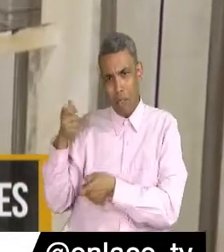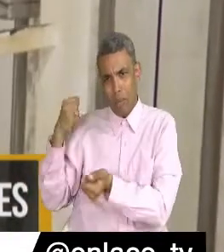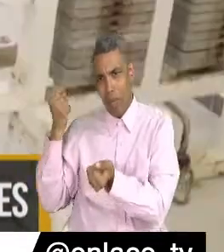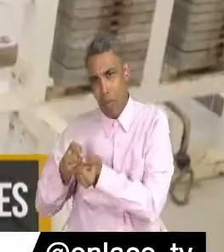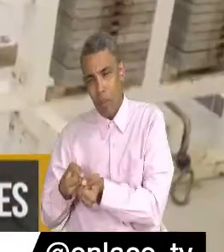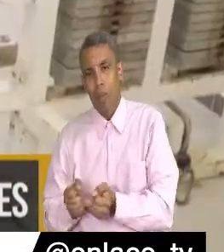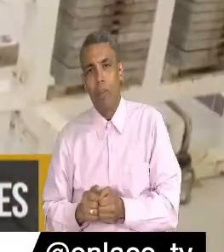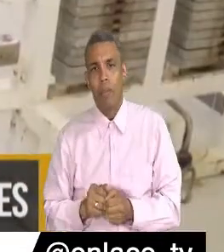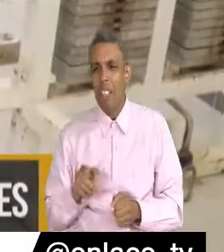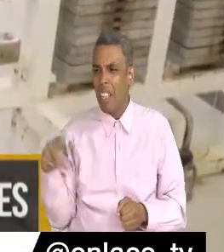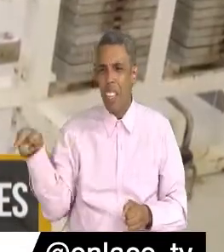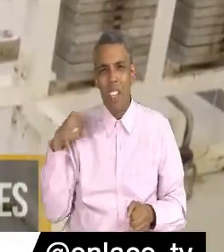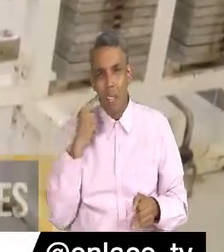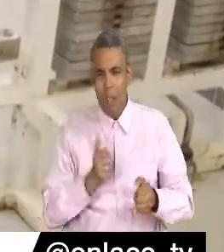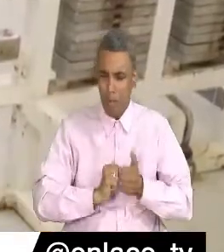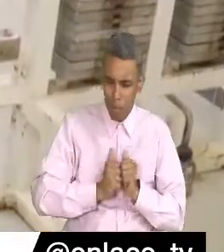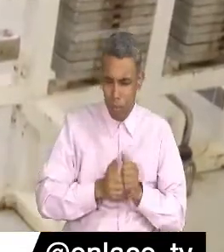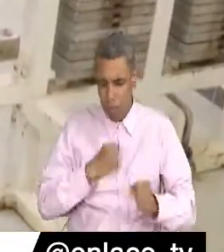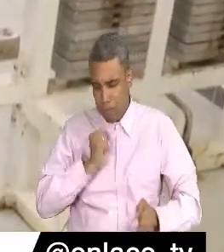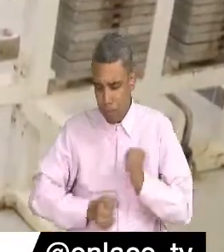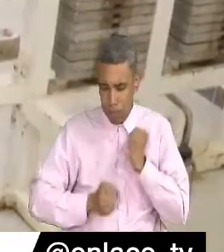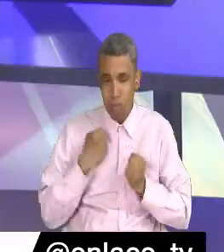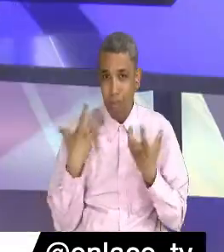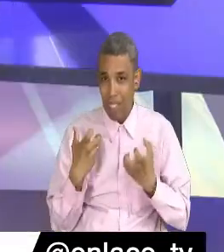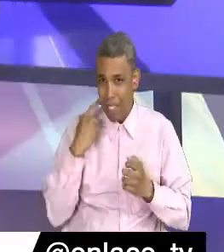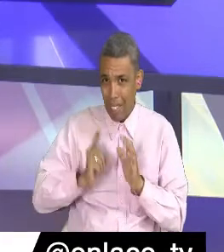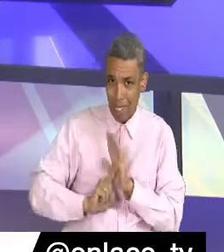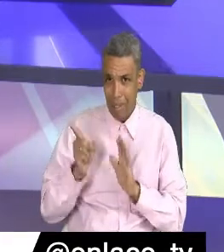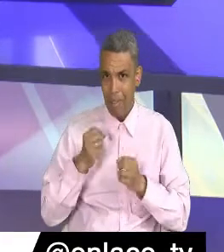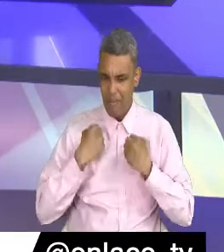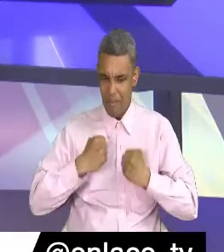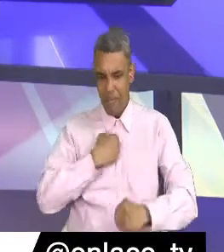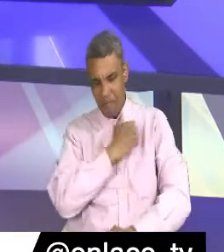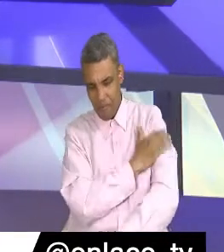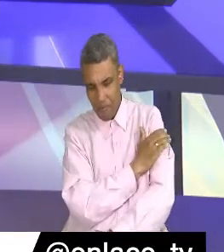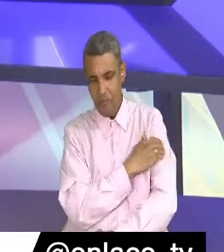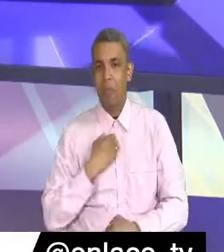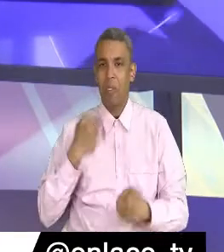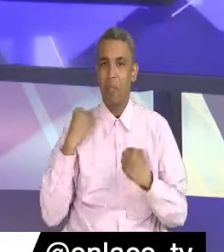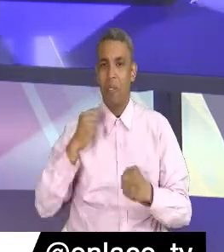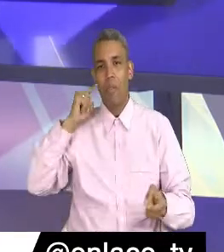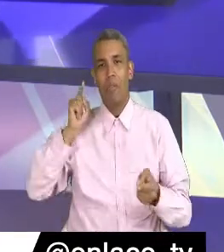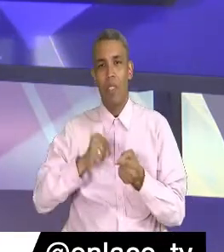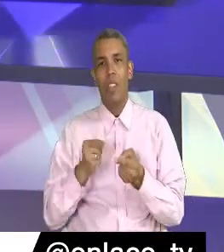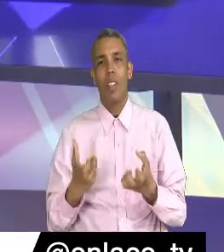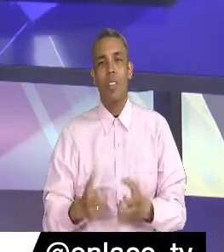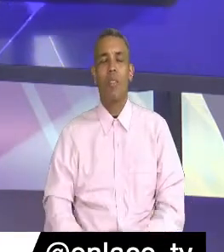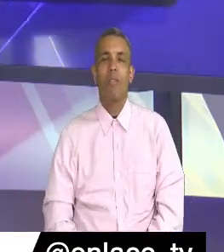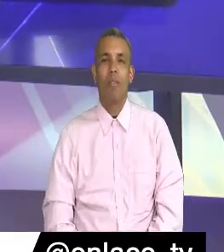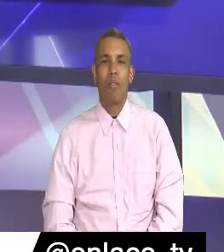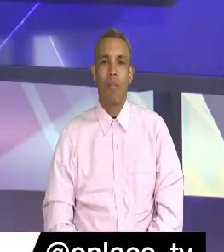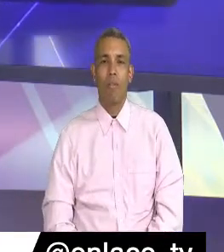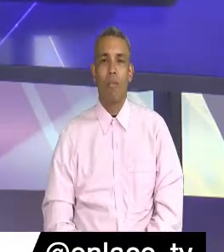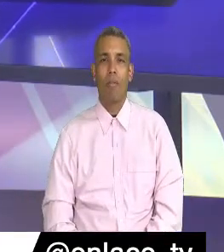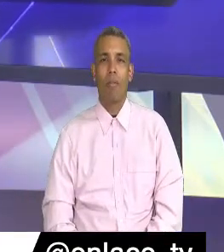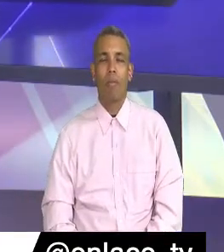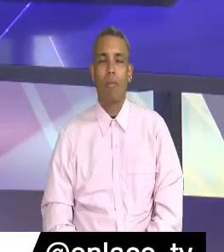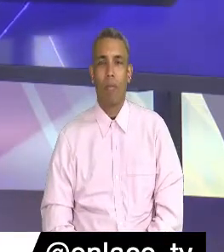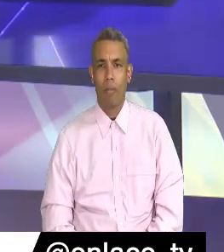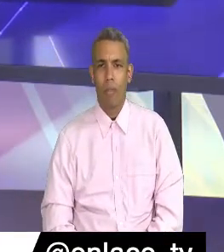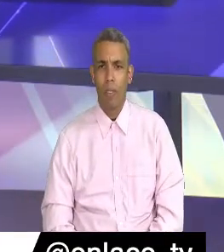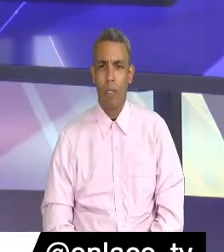para mejorar sus condiciones físicas y su técnica. Y deportistas de la disciplina del canotaje trajeron a la ciudad medallas de Paipa,